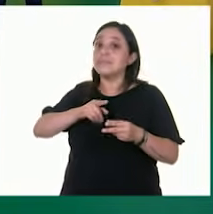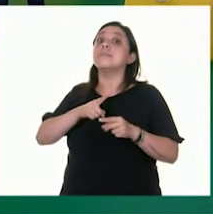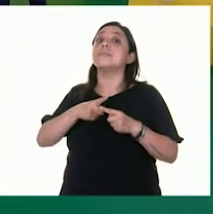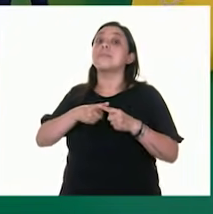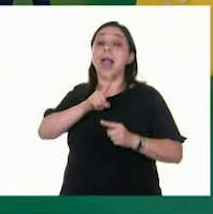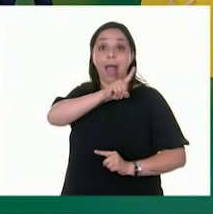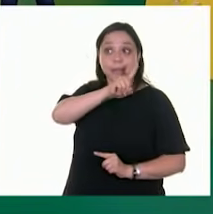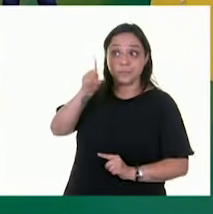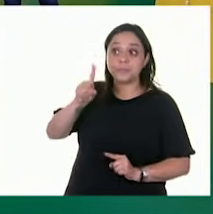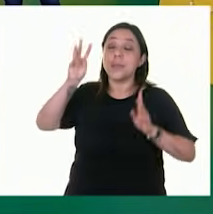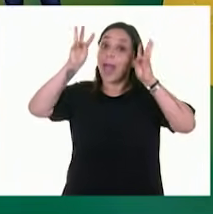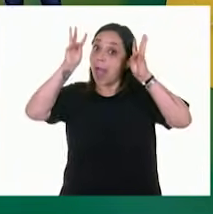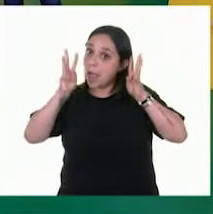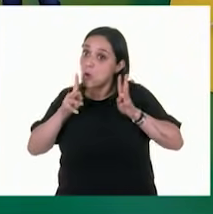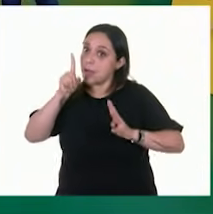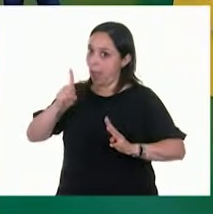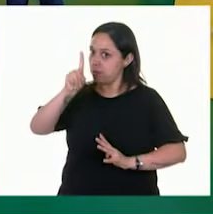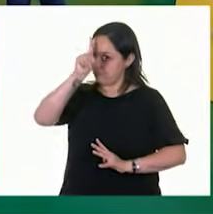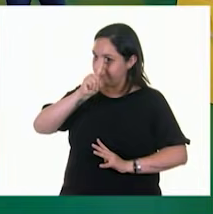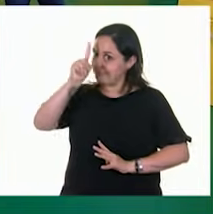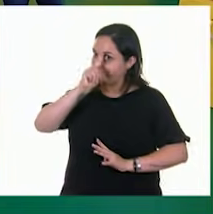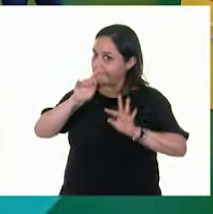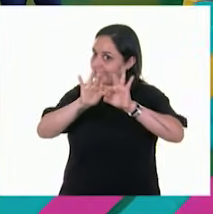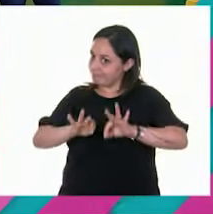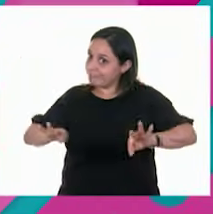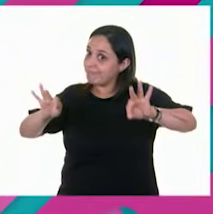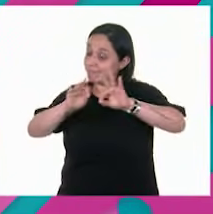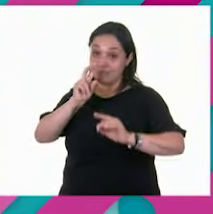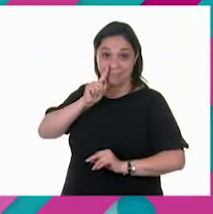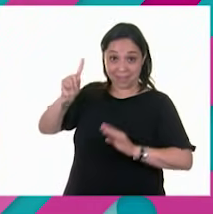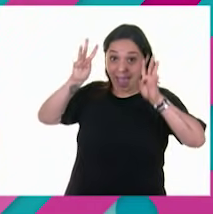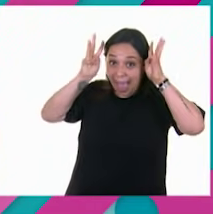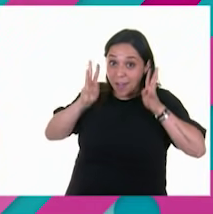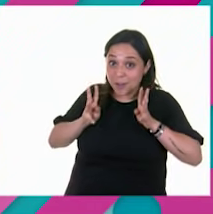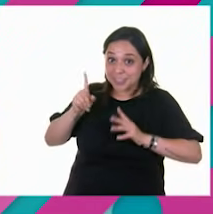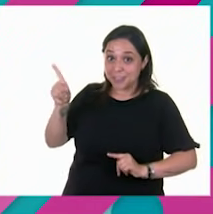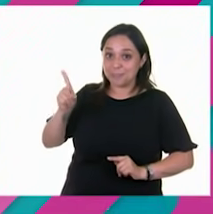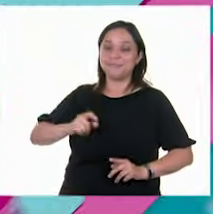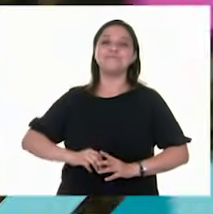con Ajolisto, que nos va a dar una gran recomendación. ¡Vamos contigo, Ajolisto!